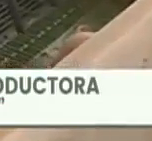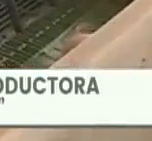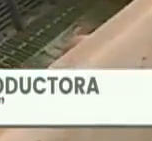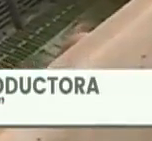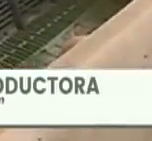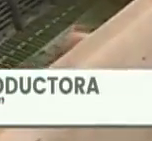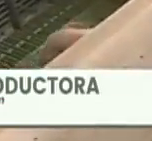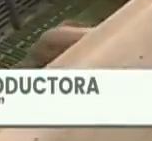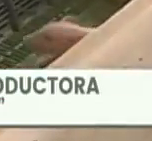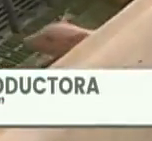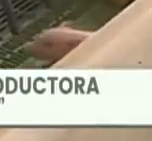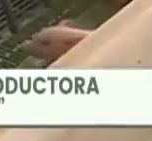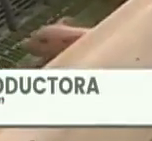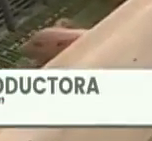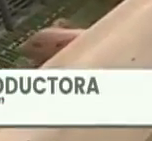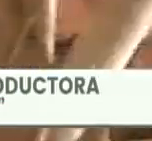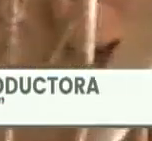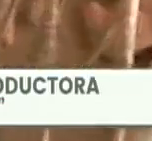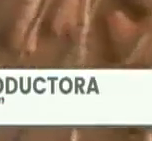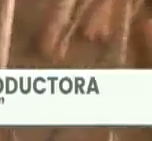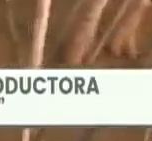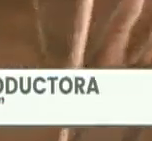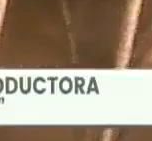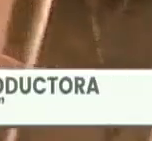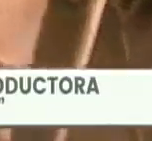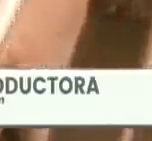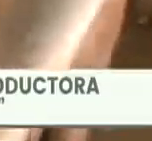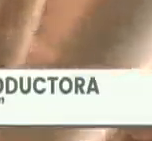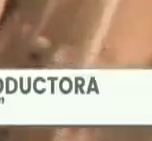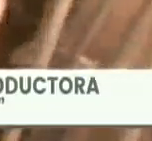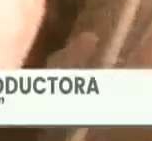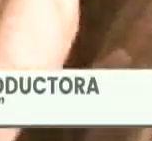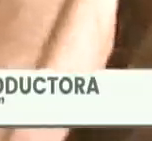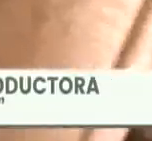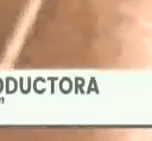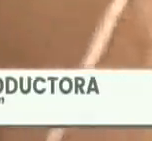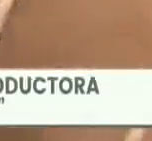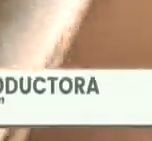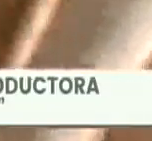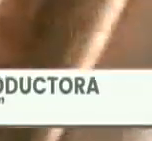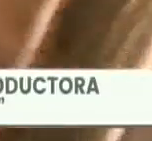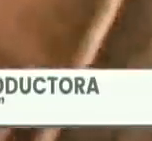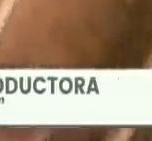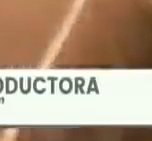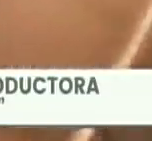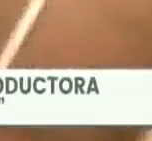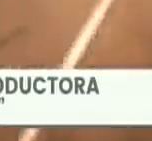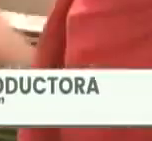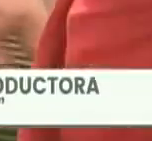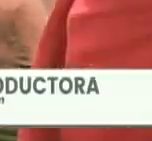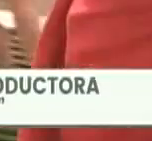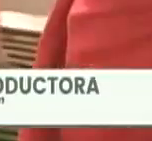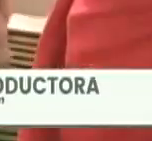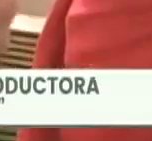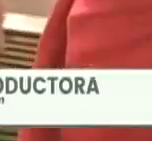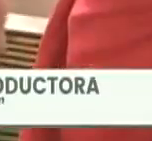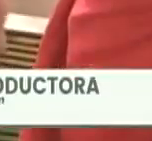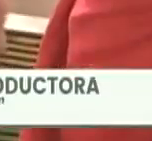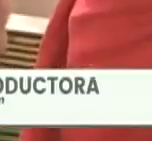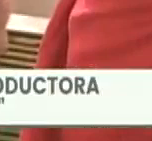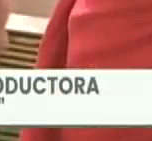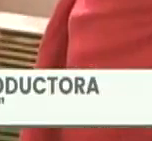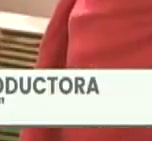28 a 30 días de lactancia, que están los lechoncitos con su madre, tenemos un promedio de destete de 7.2, 7.3